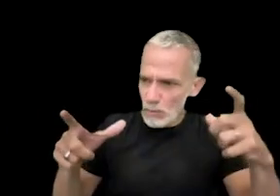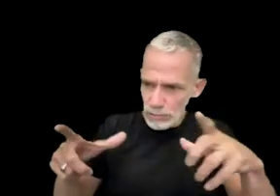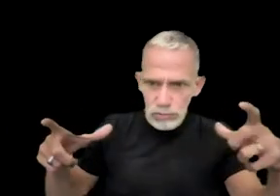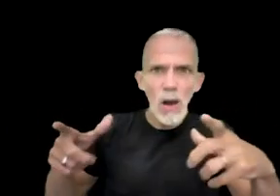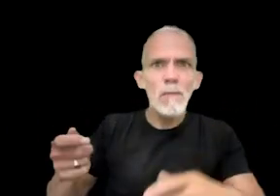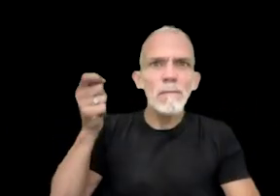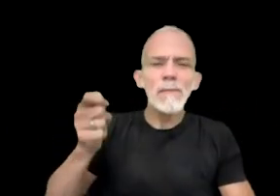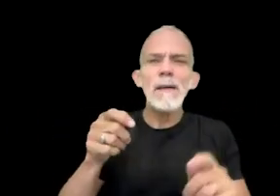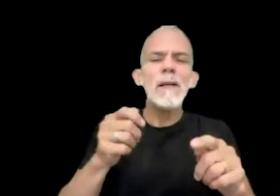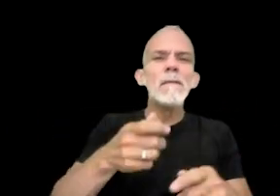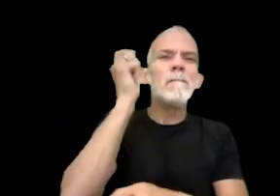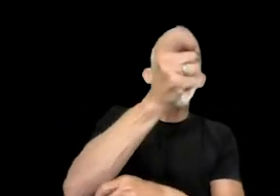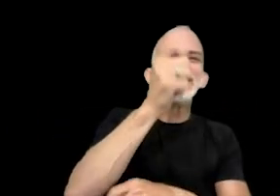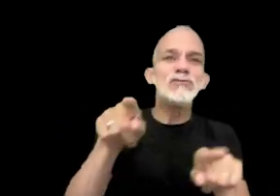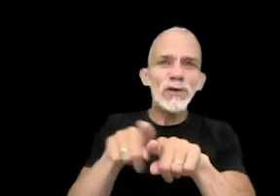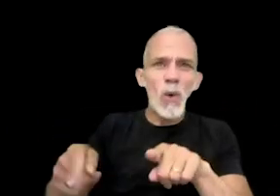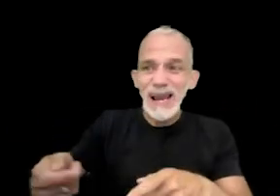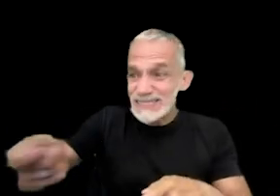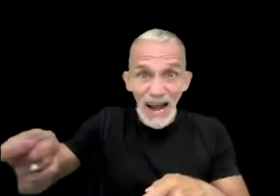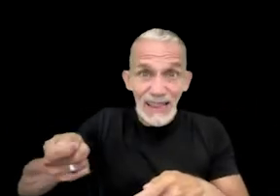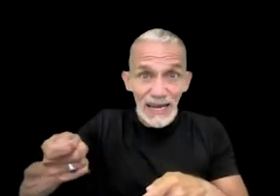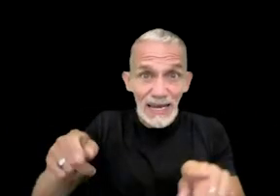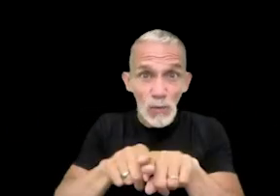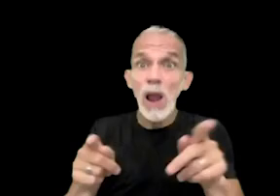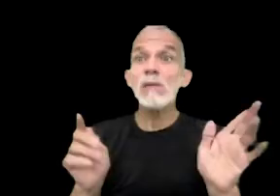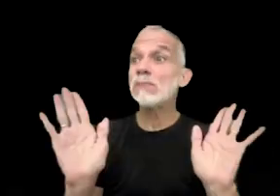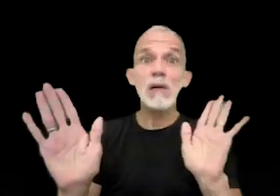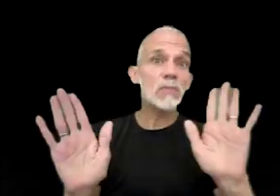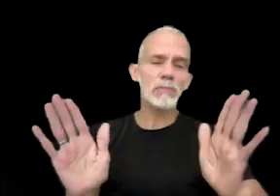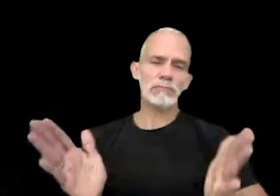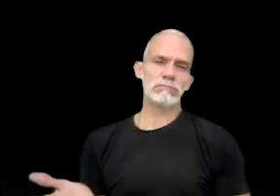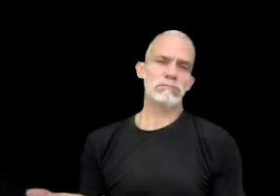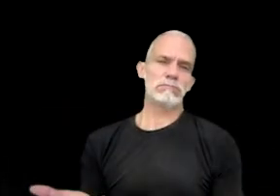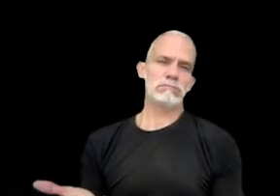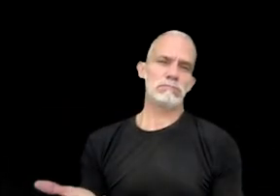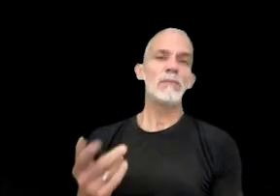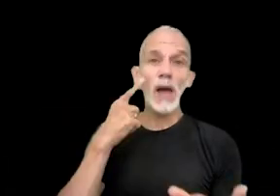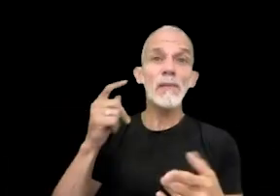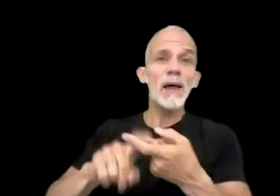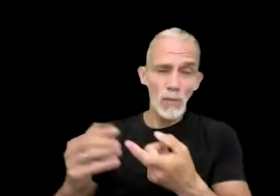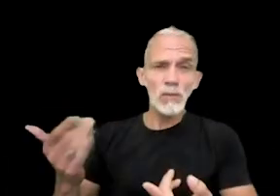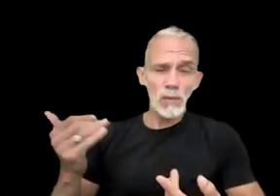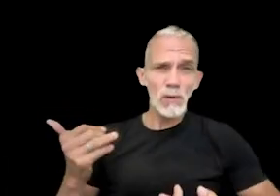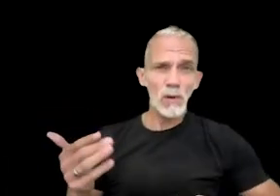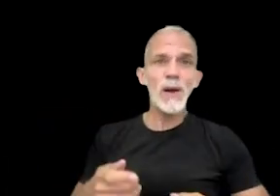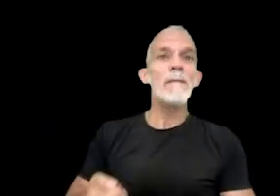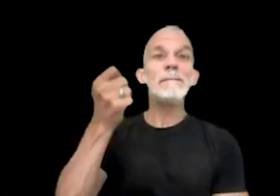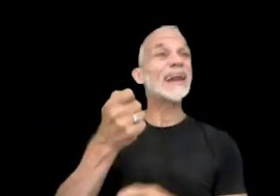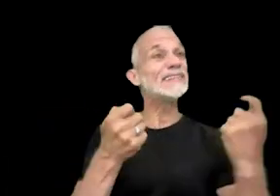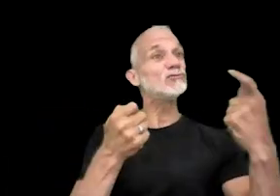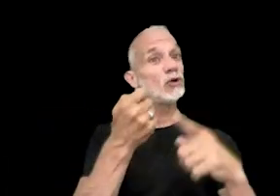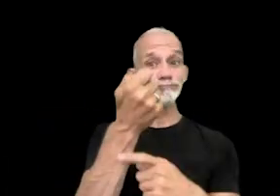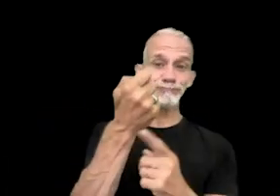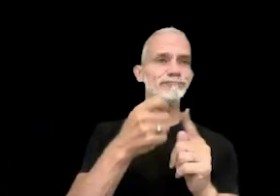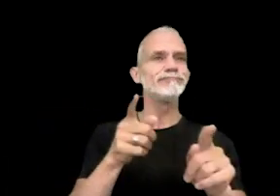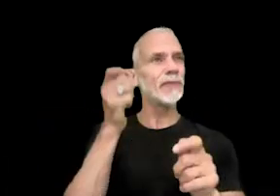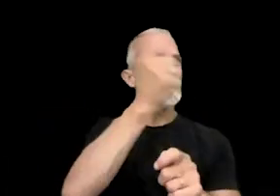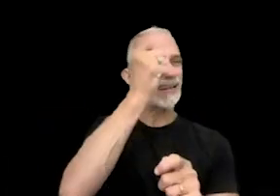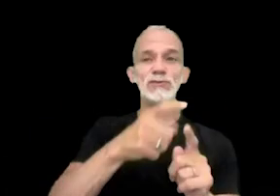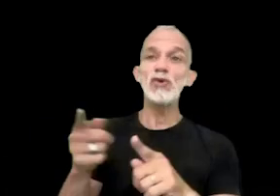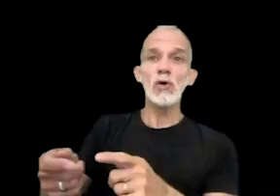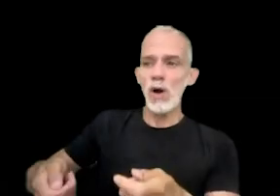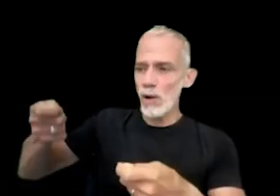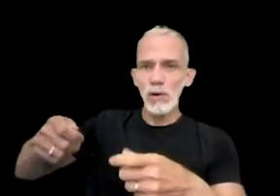martillo. ¿Sí? La GAR es esa, que ella me demuestra que el martillo es un martillo y una simple comparación de